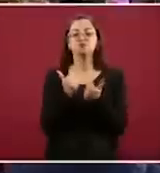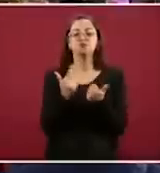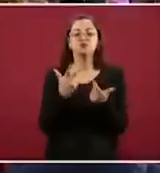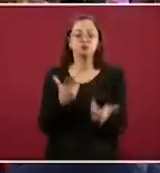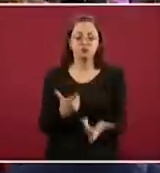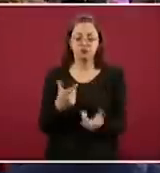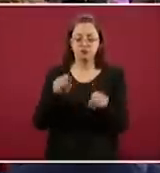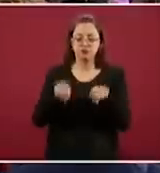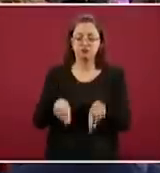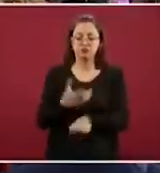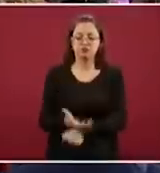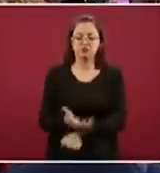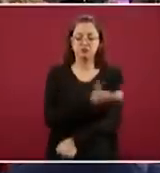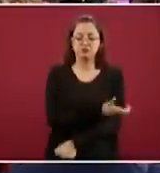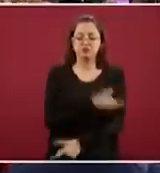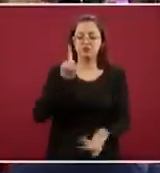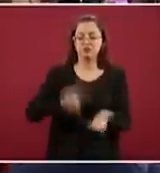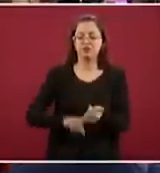compañeros nuestros que fueron